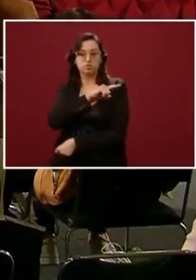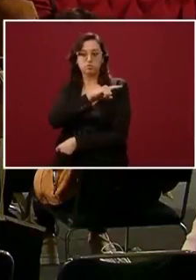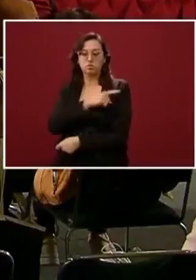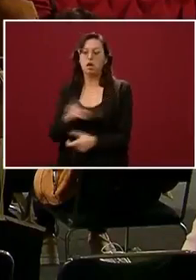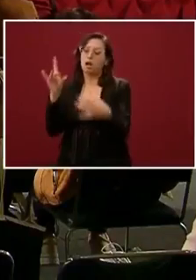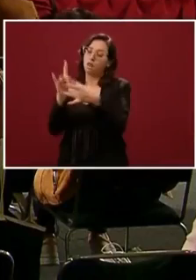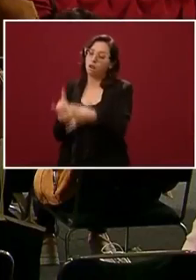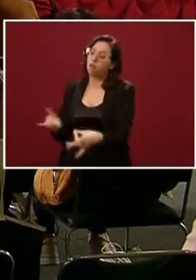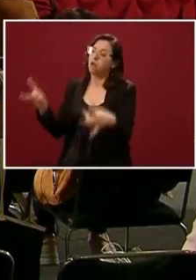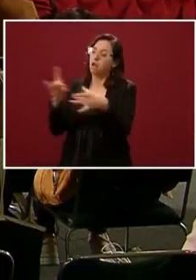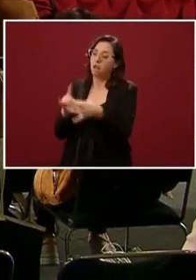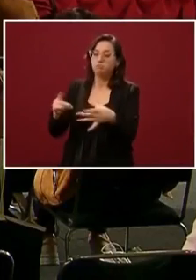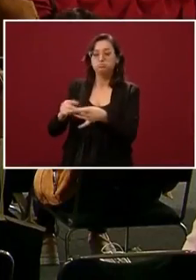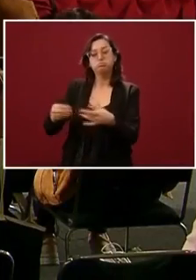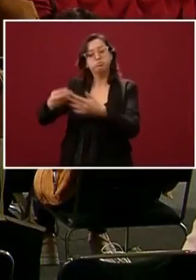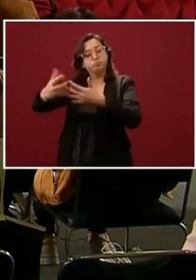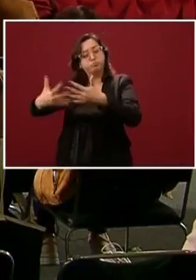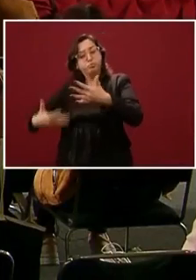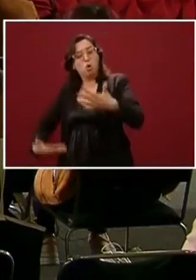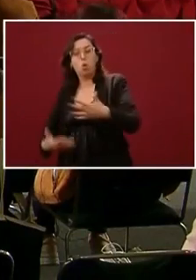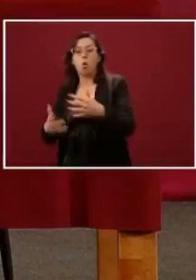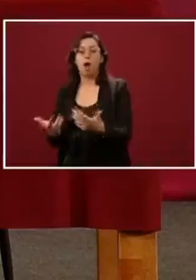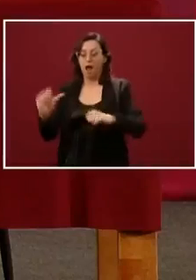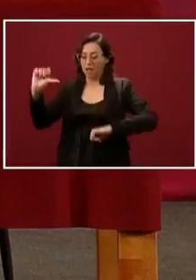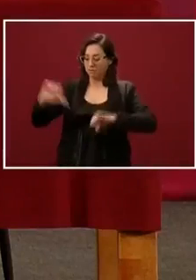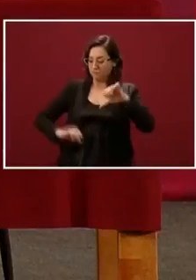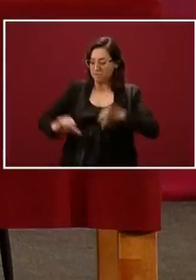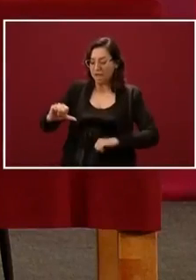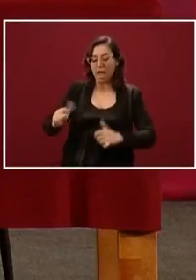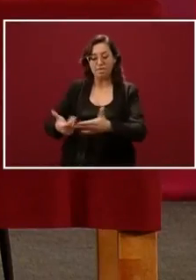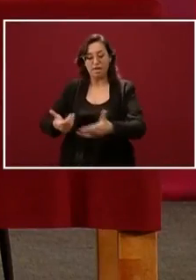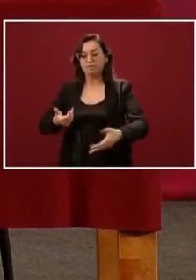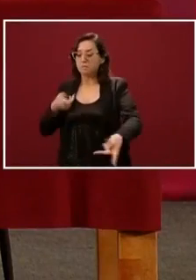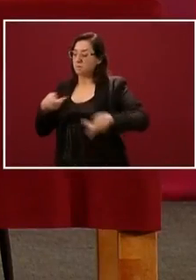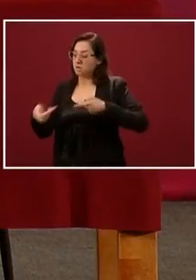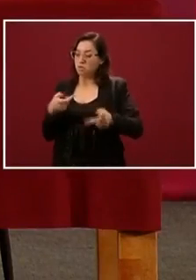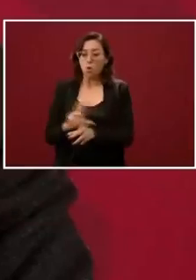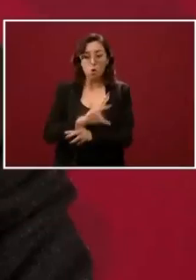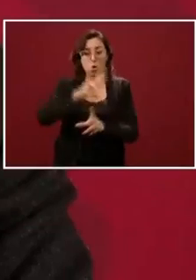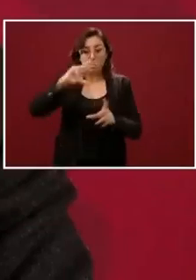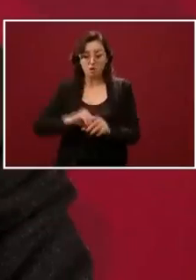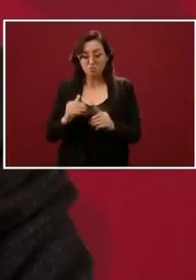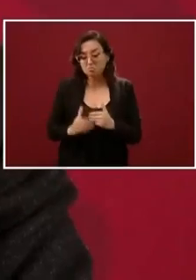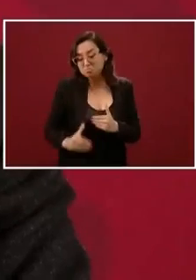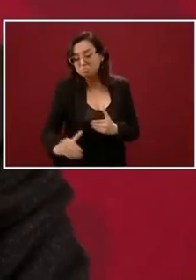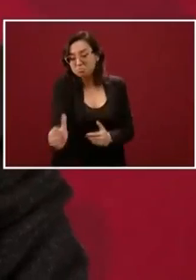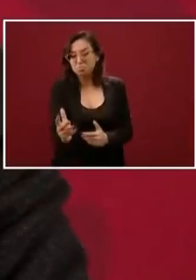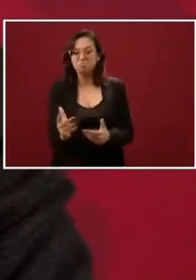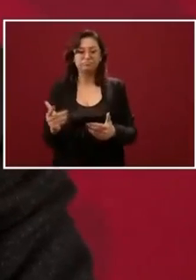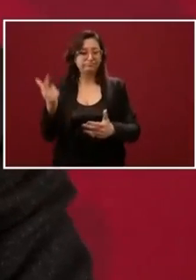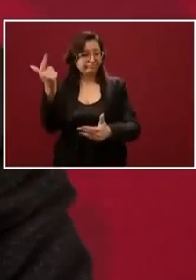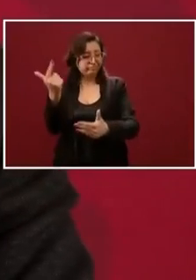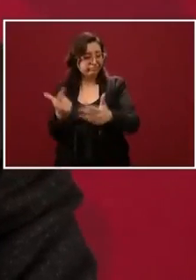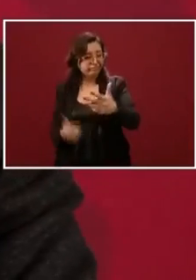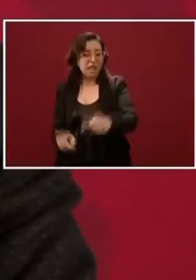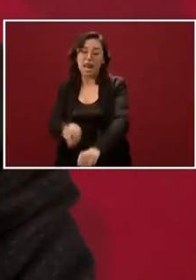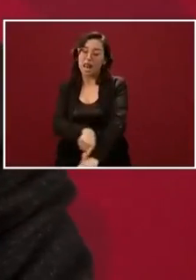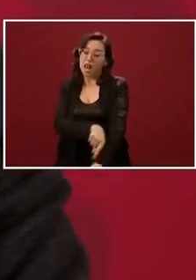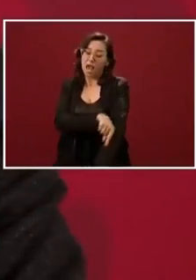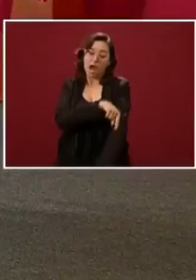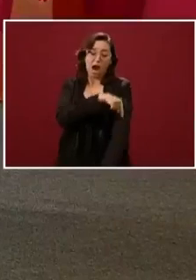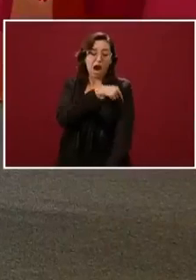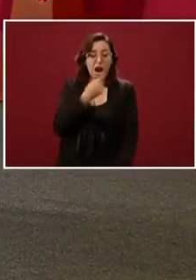relatar todo el inventario de las intervenciones de preparación y ya ahora de respuesta. Es una lista larga,